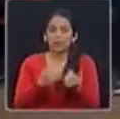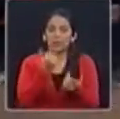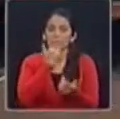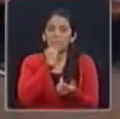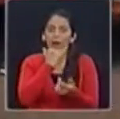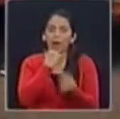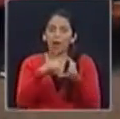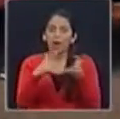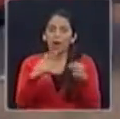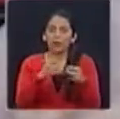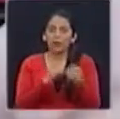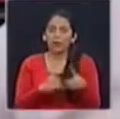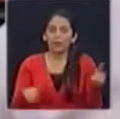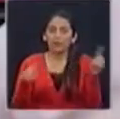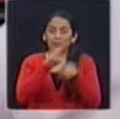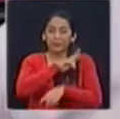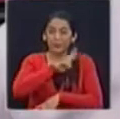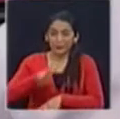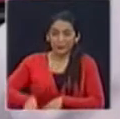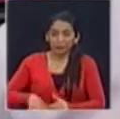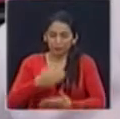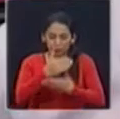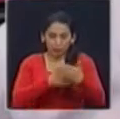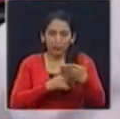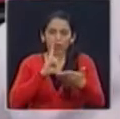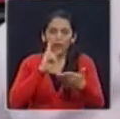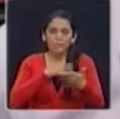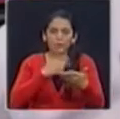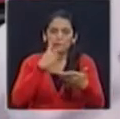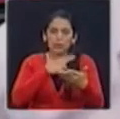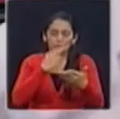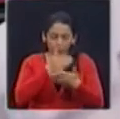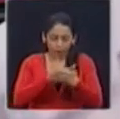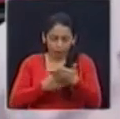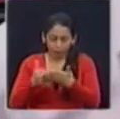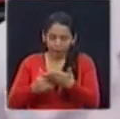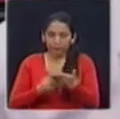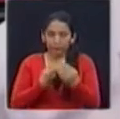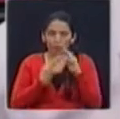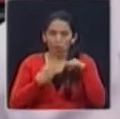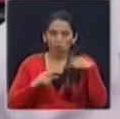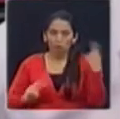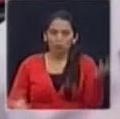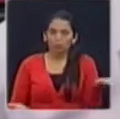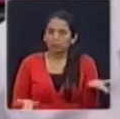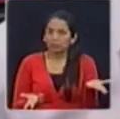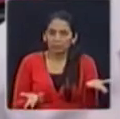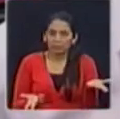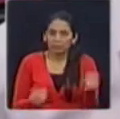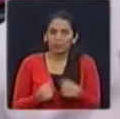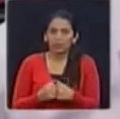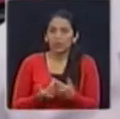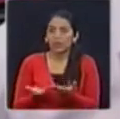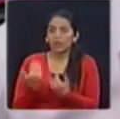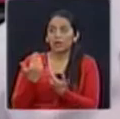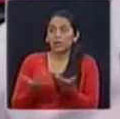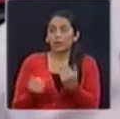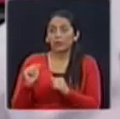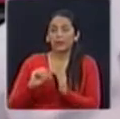efectivamente encontramos falsificación de documentos, inscripciones que en el registro civil no existían,